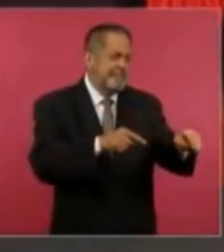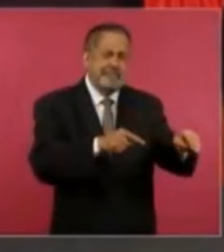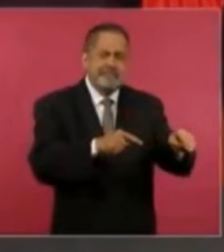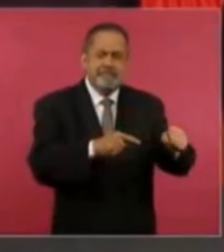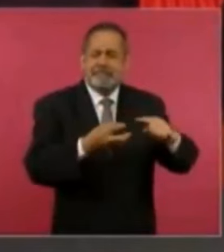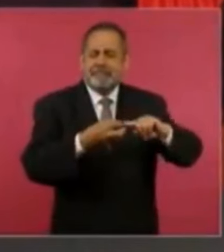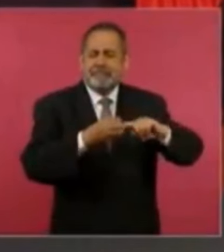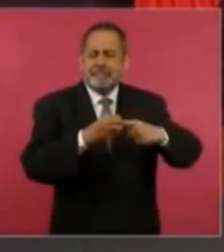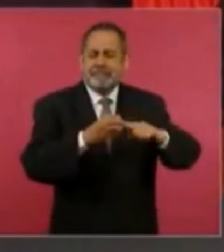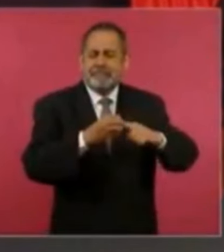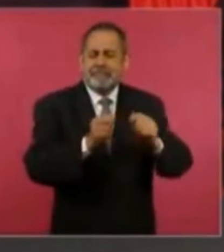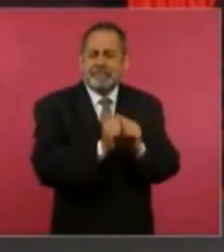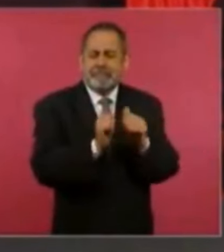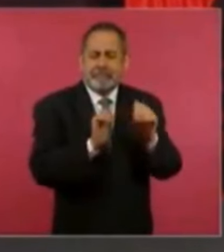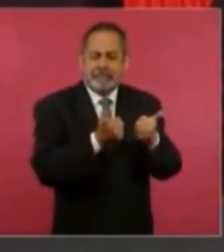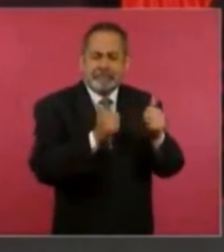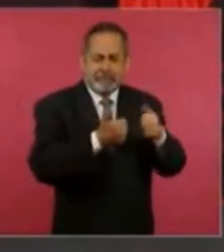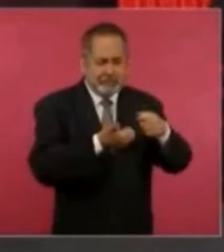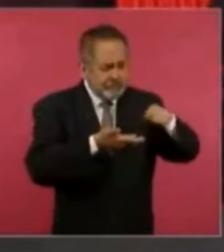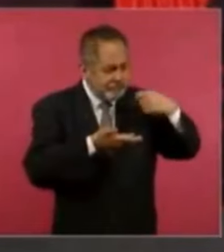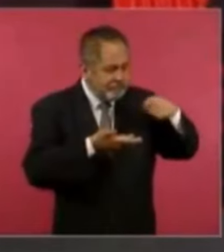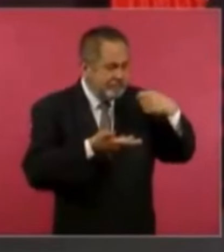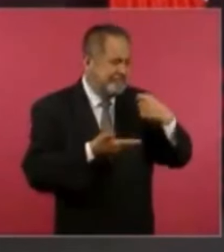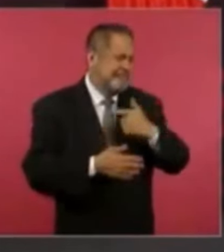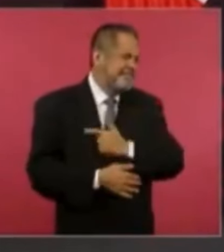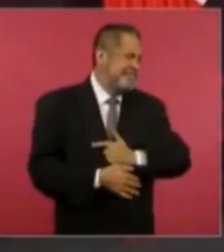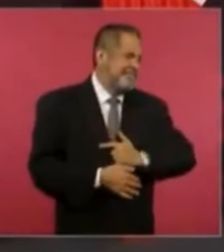un frijol con chicharrón.